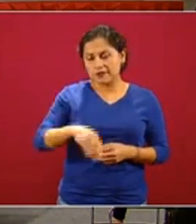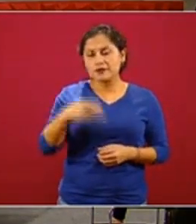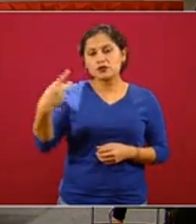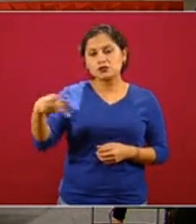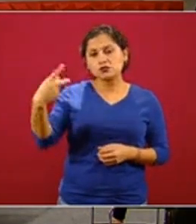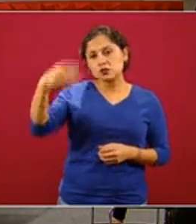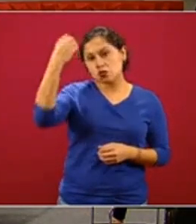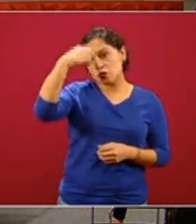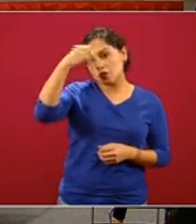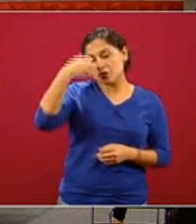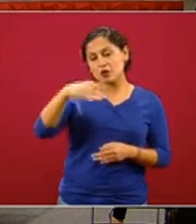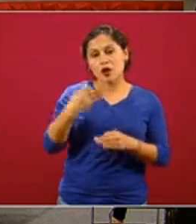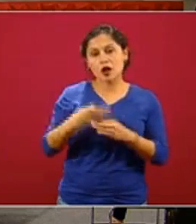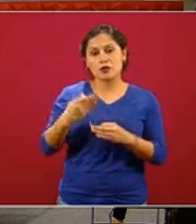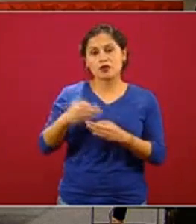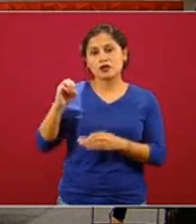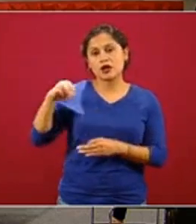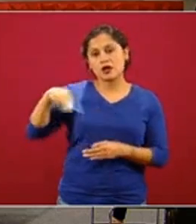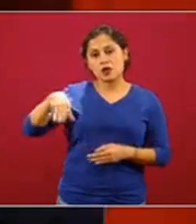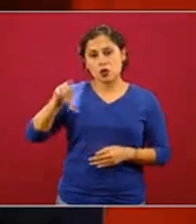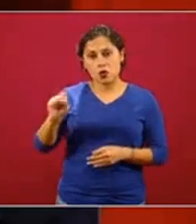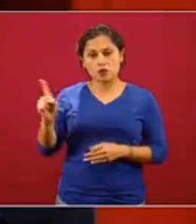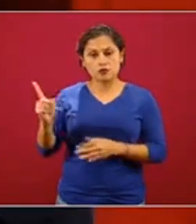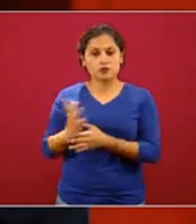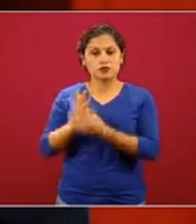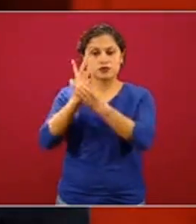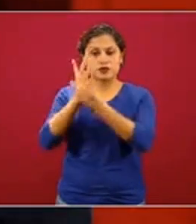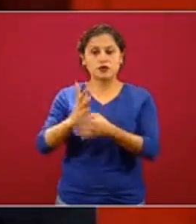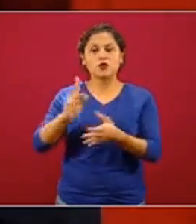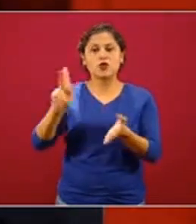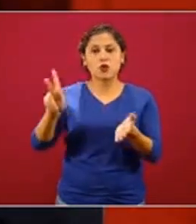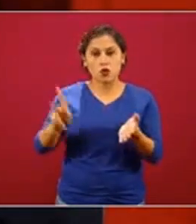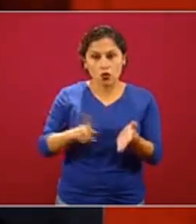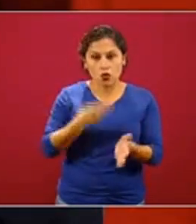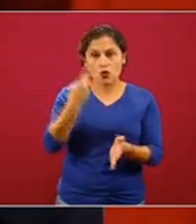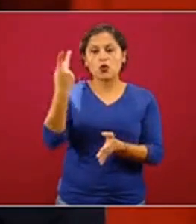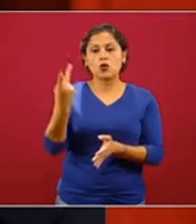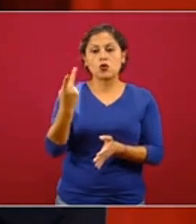ante que la Organización Mundial de la Salud, pues, reanudó estas pruebas con